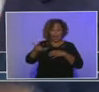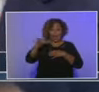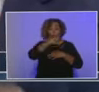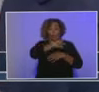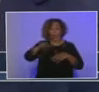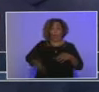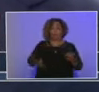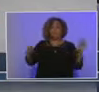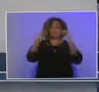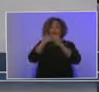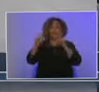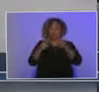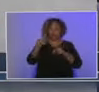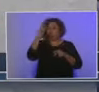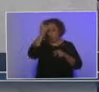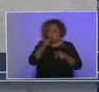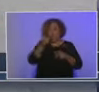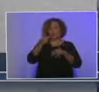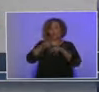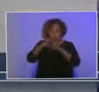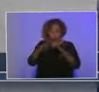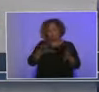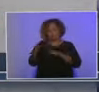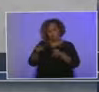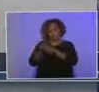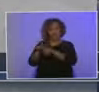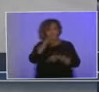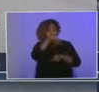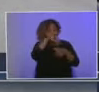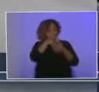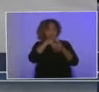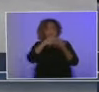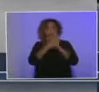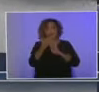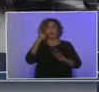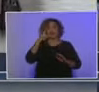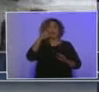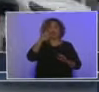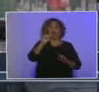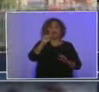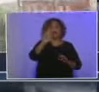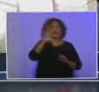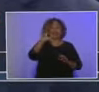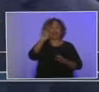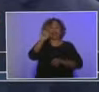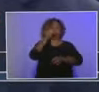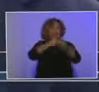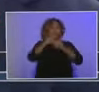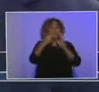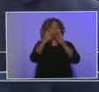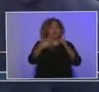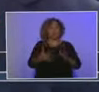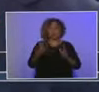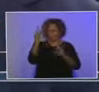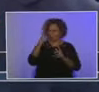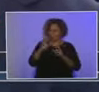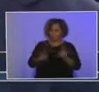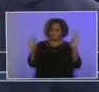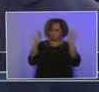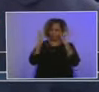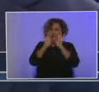murieron más personas nuestras. Usted está corriendo para el escaño de Serrano en unas primarias. Hábleme un poco de por qué es tan